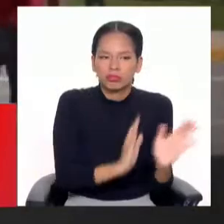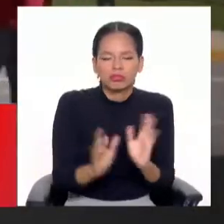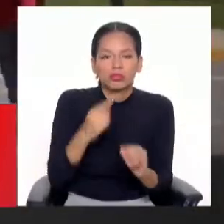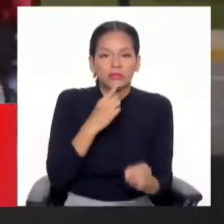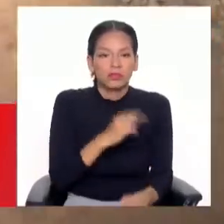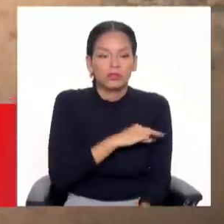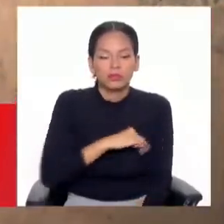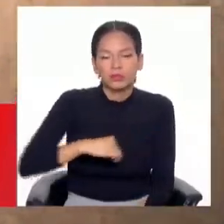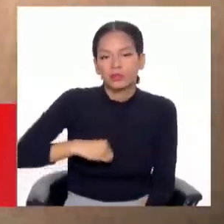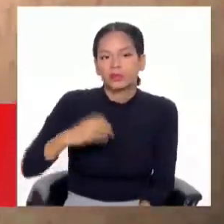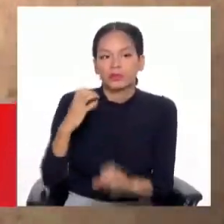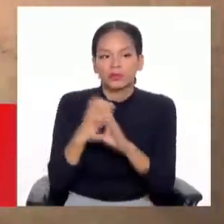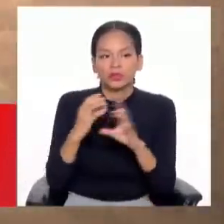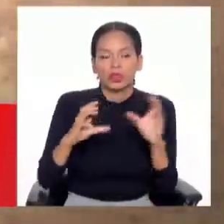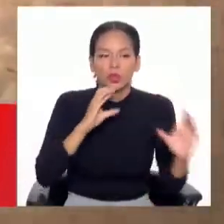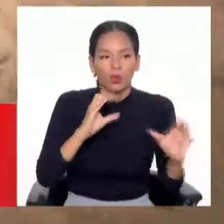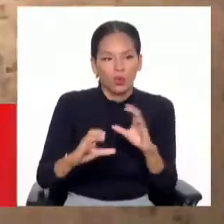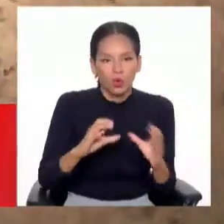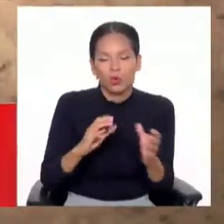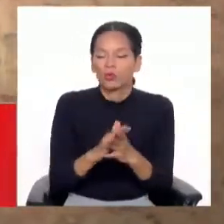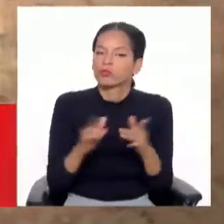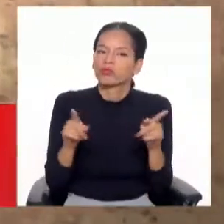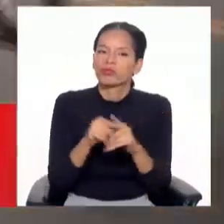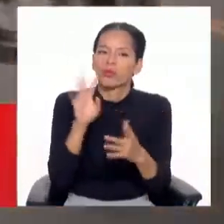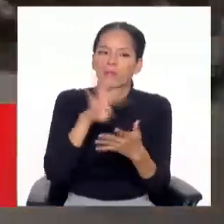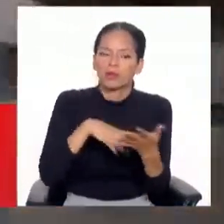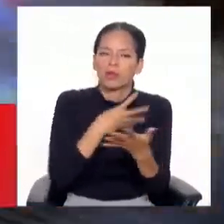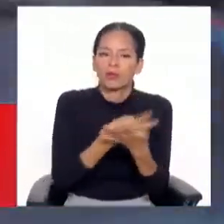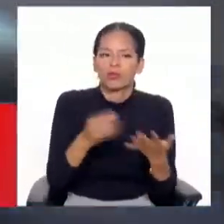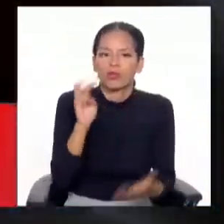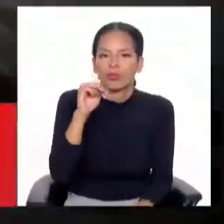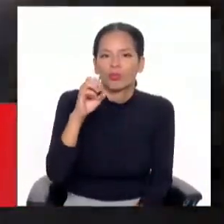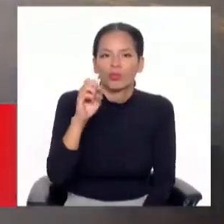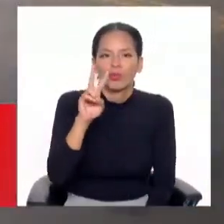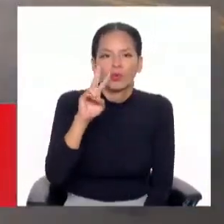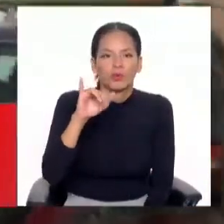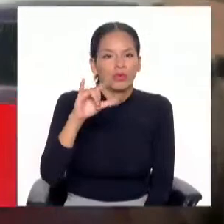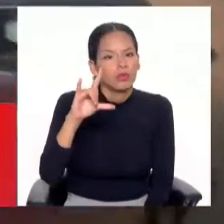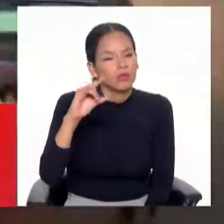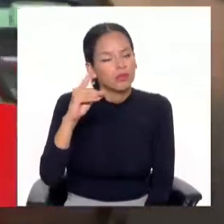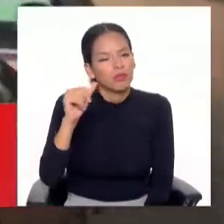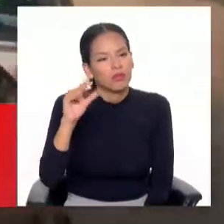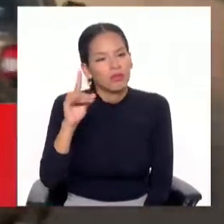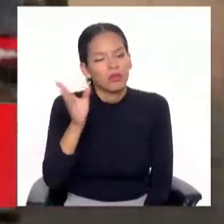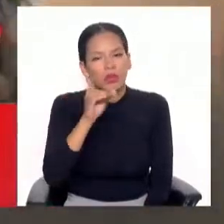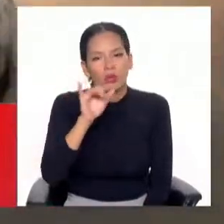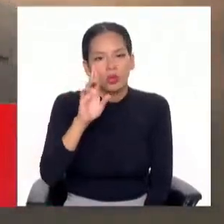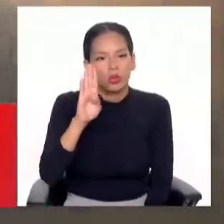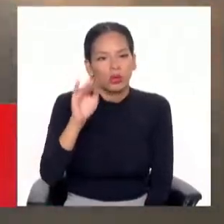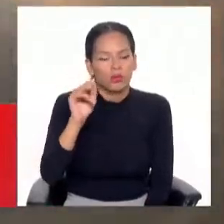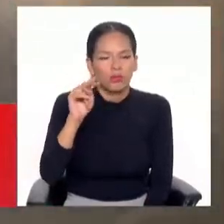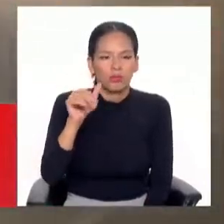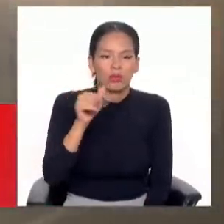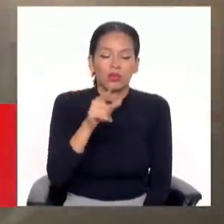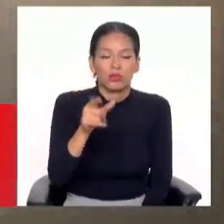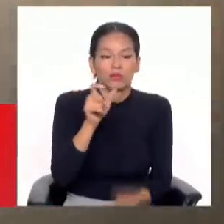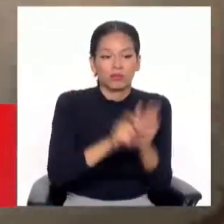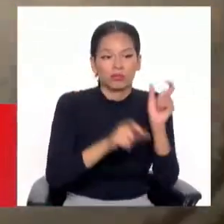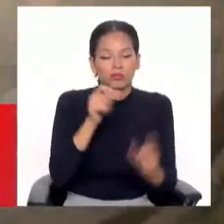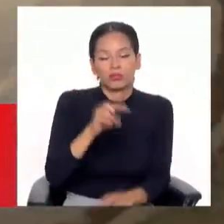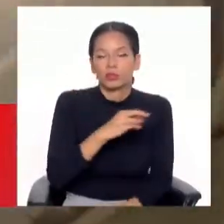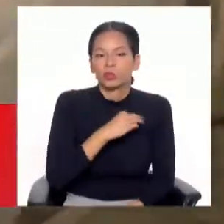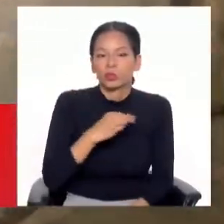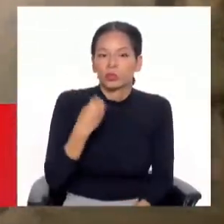Ministerio de Transportes y Comunicaciones el plan de movilidad urbana. Pobladores piden a la autoridad municipal